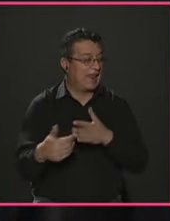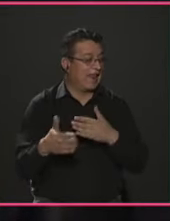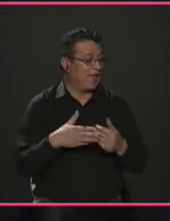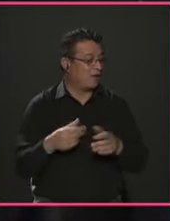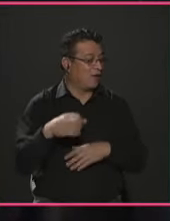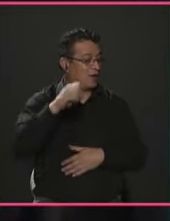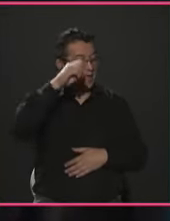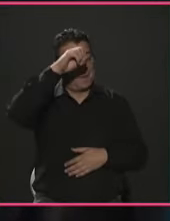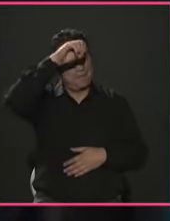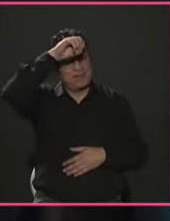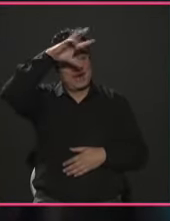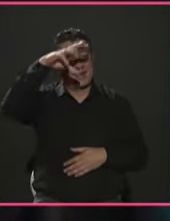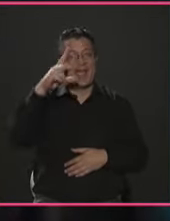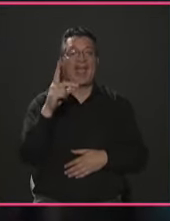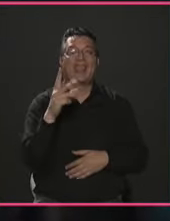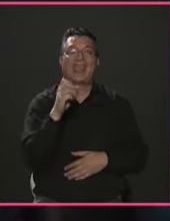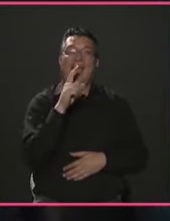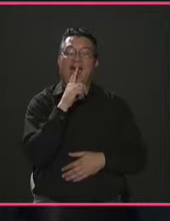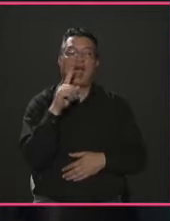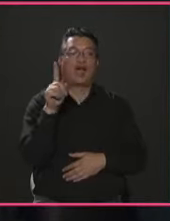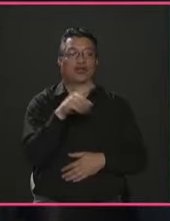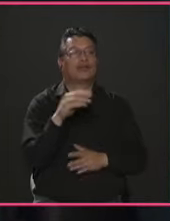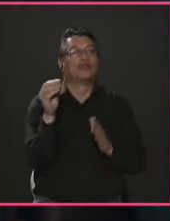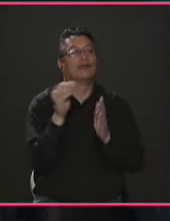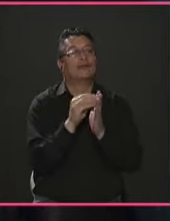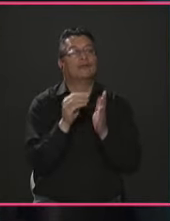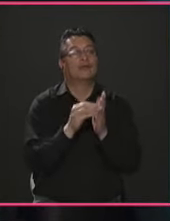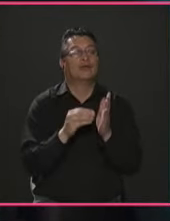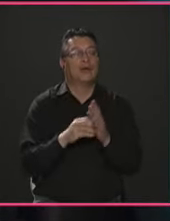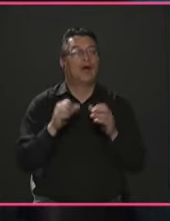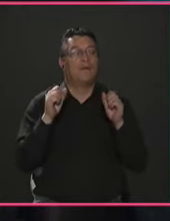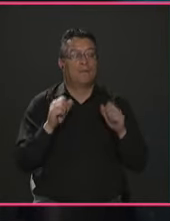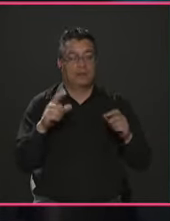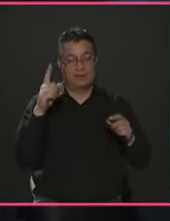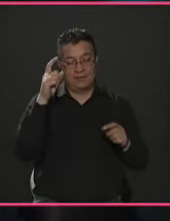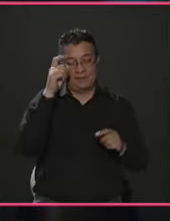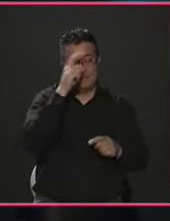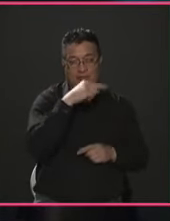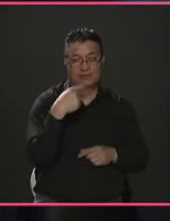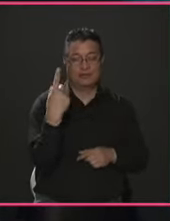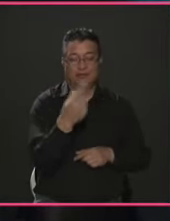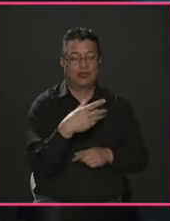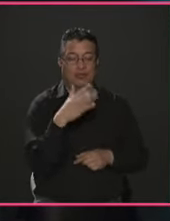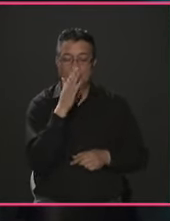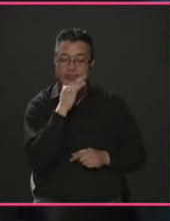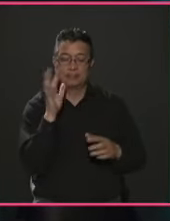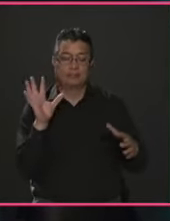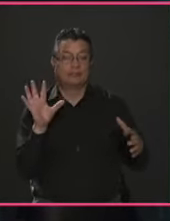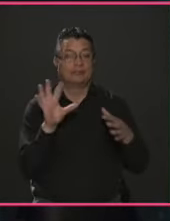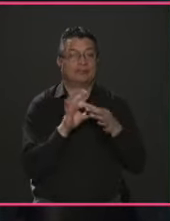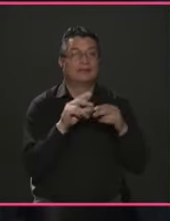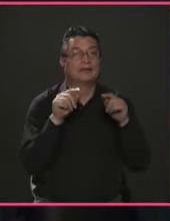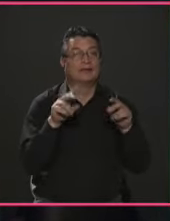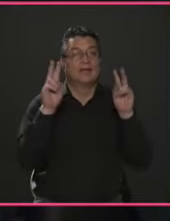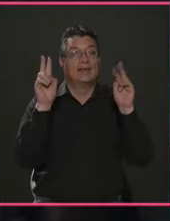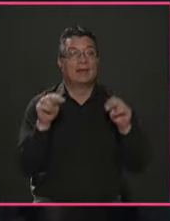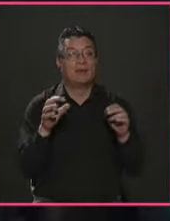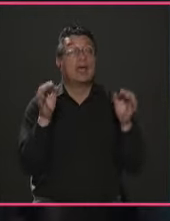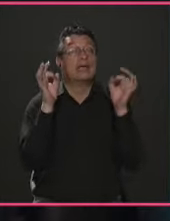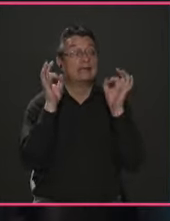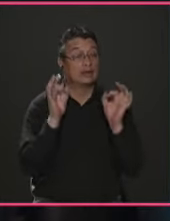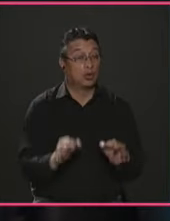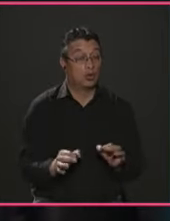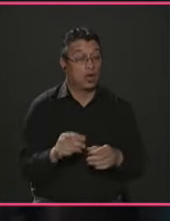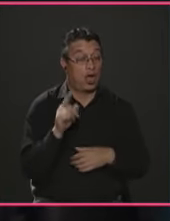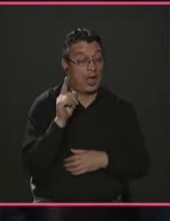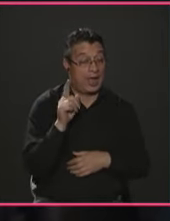minería de datos son conceptos que pueden sonar engorrosos para quien no esté vinculado a este ámbito pero les aseguro que él